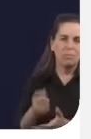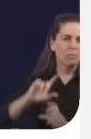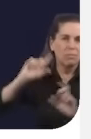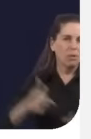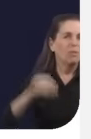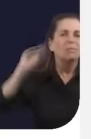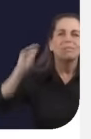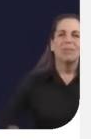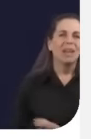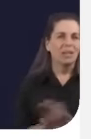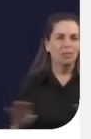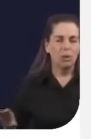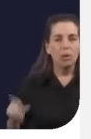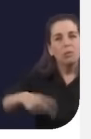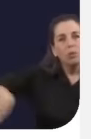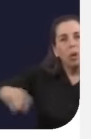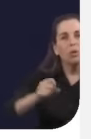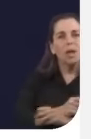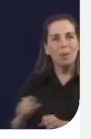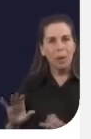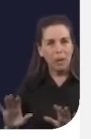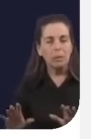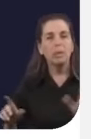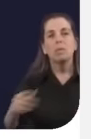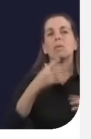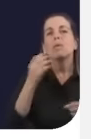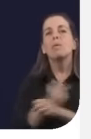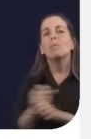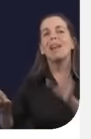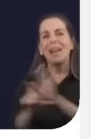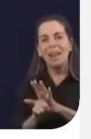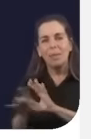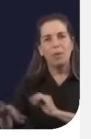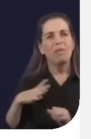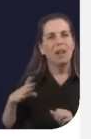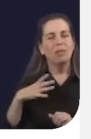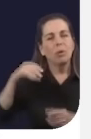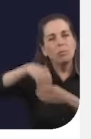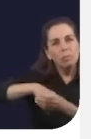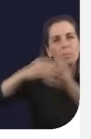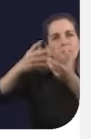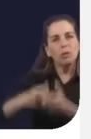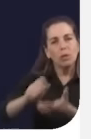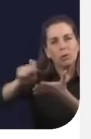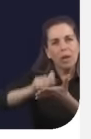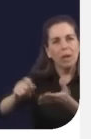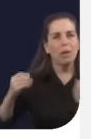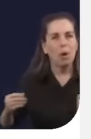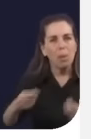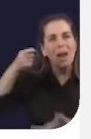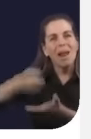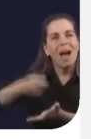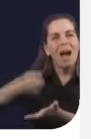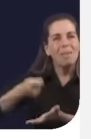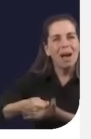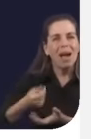es que ni siquiera Se tomaron la molestia de cumplir con la ley y explicarnos dentro de ella cómo van a hacer para financiar